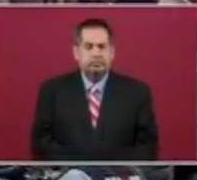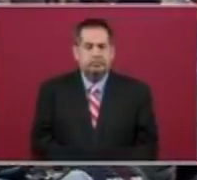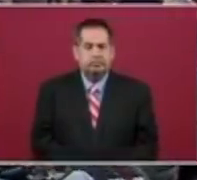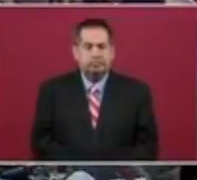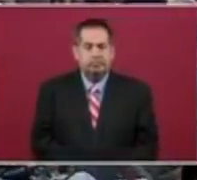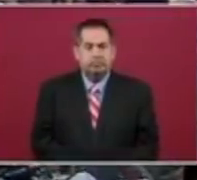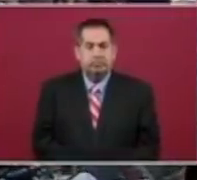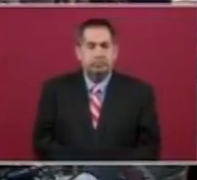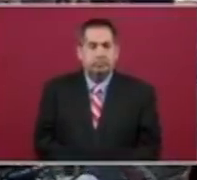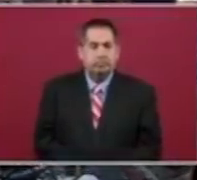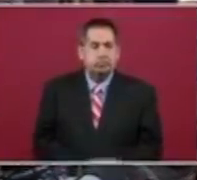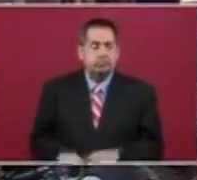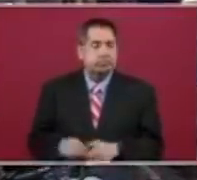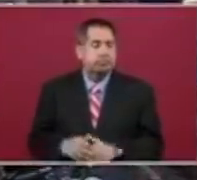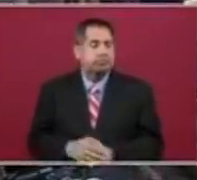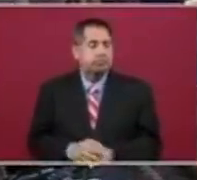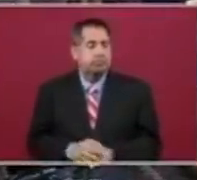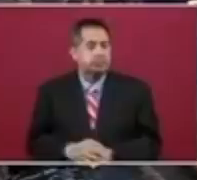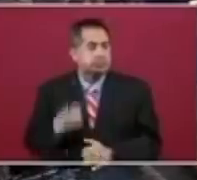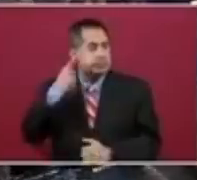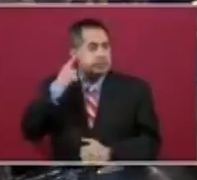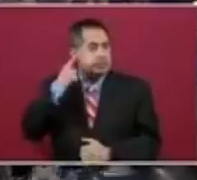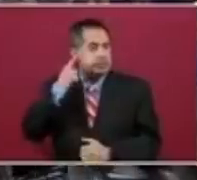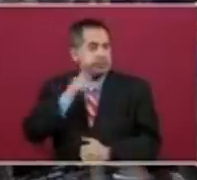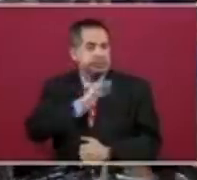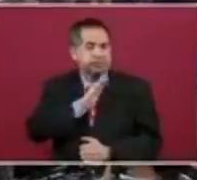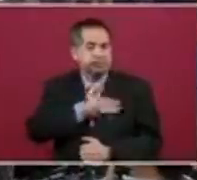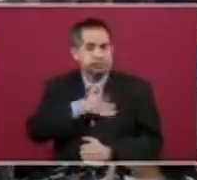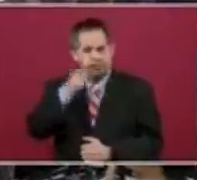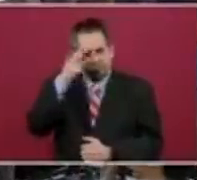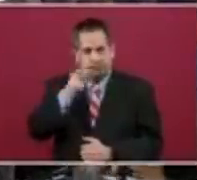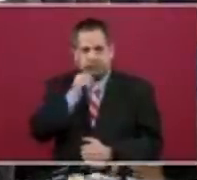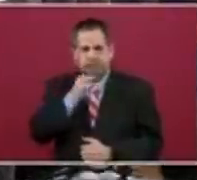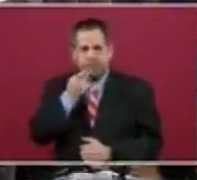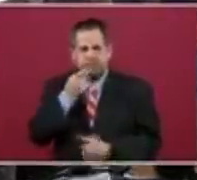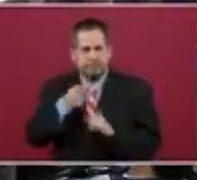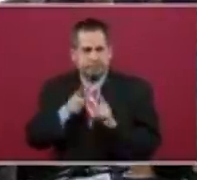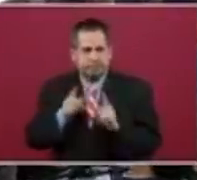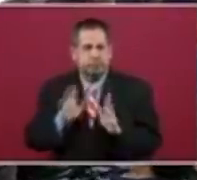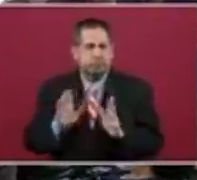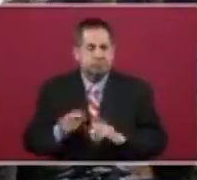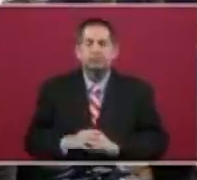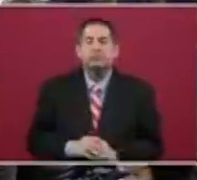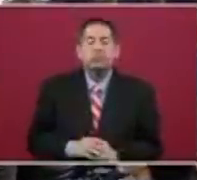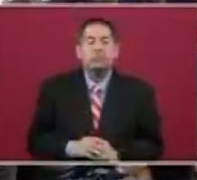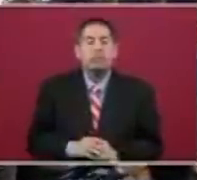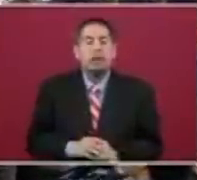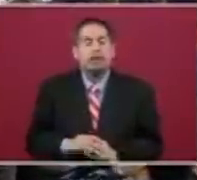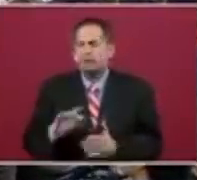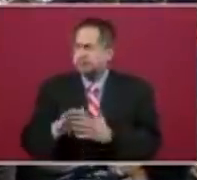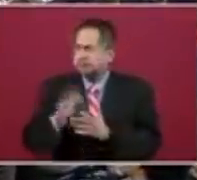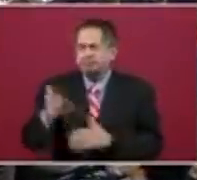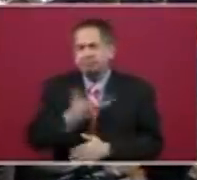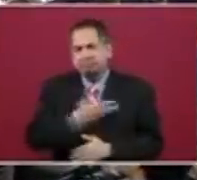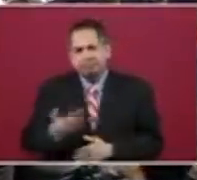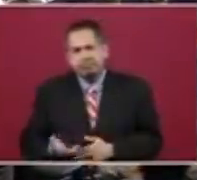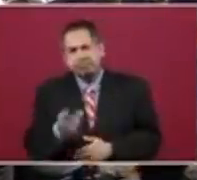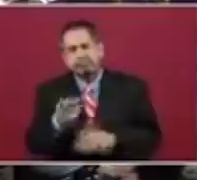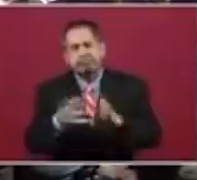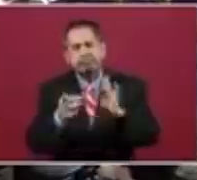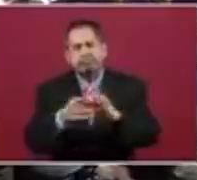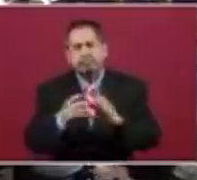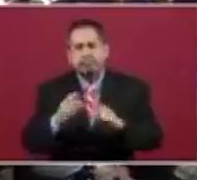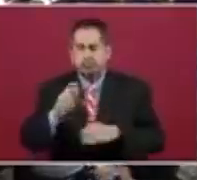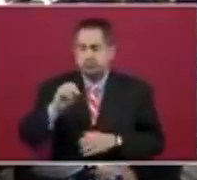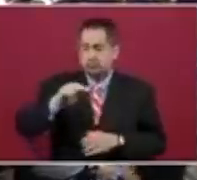Gracias, señor presidente. La verdad es que eso son una pregunta muy técnica. Conagua y UNESCO trabajan